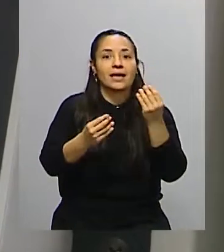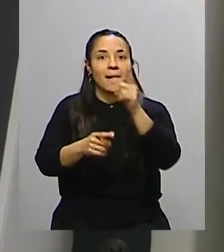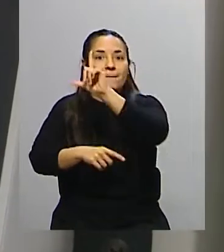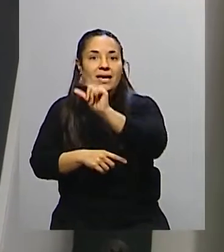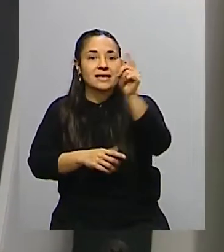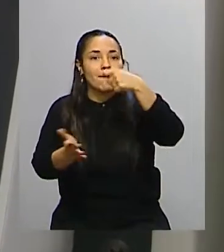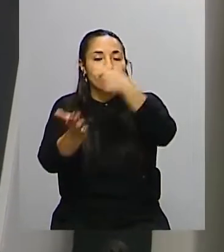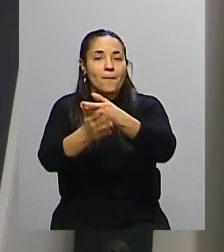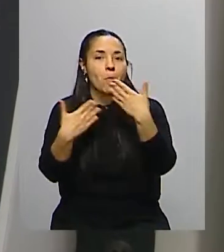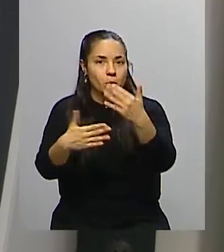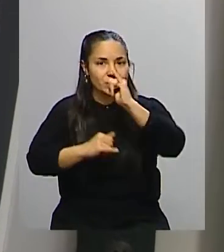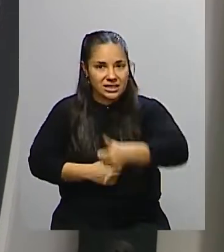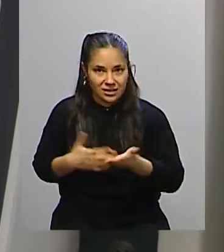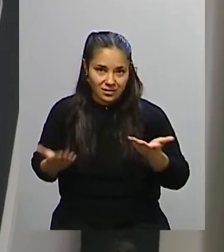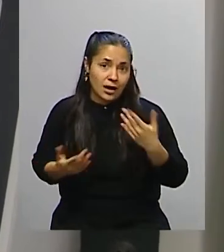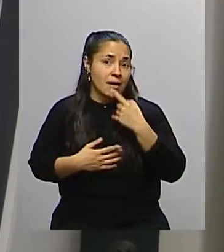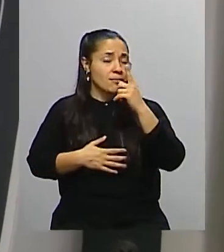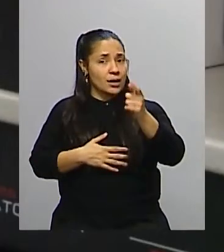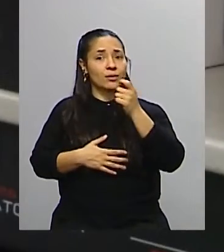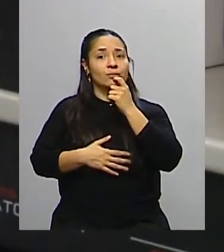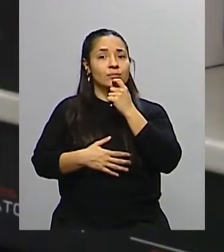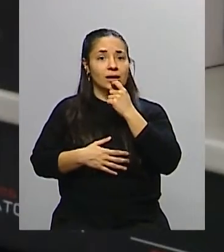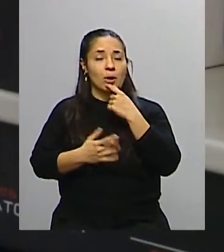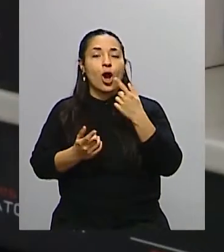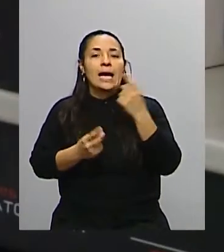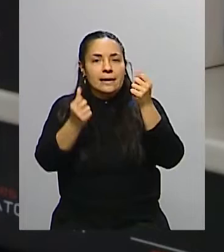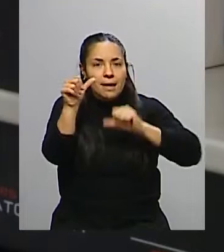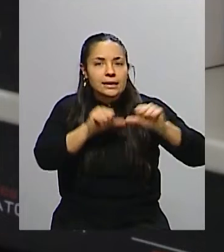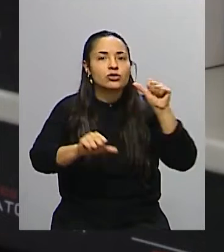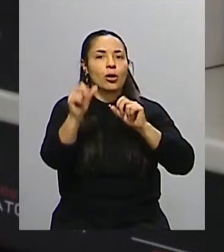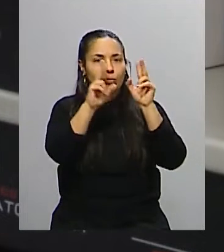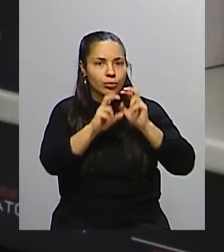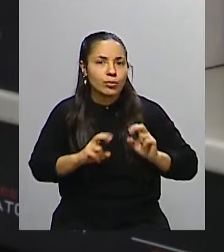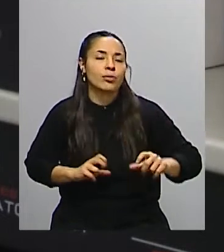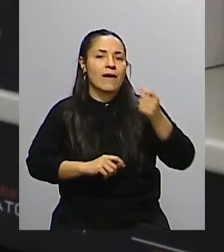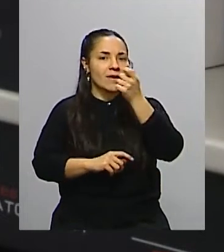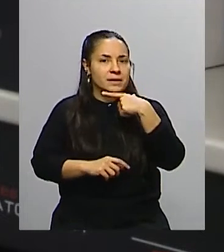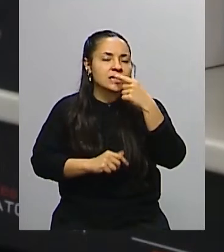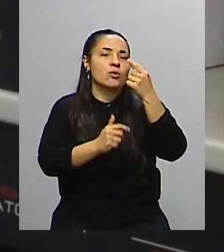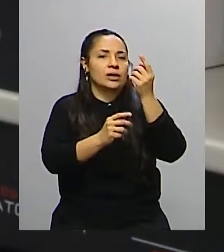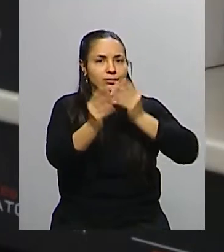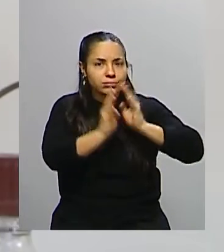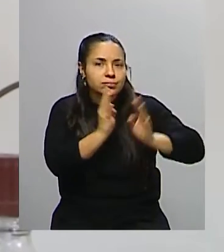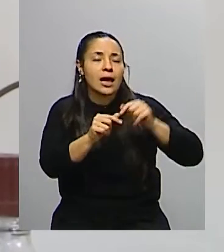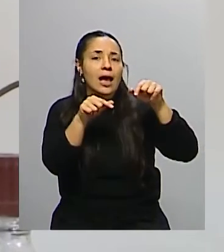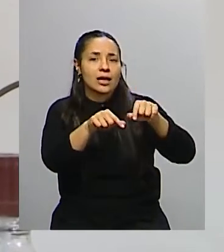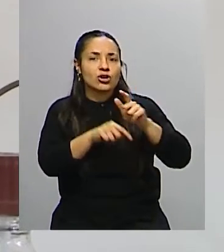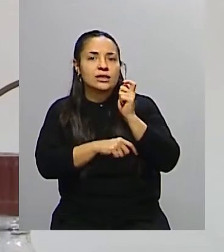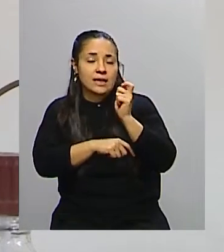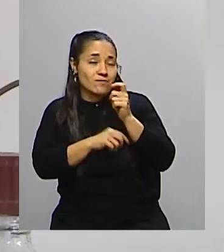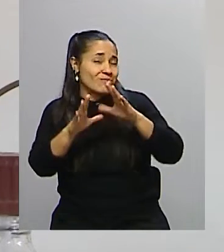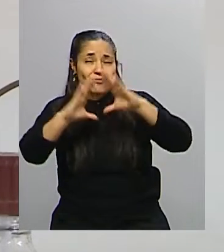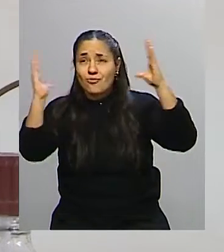pagarlo. Sin embargo, quienes terminan financiando toda la investigación y desarrollo en la industria farmacéutica y demás, son todos los sistemas del